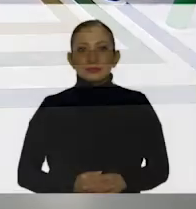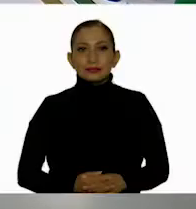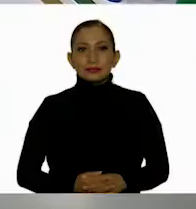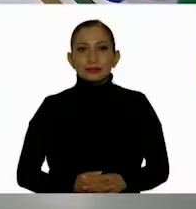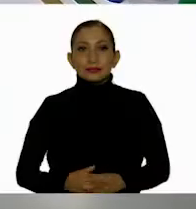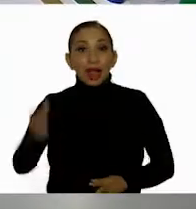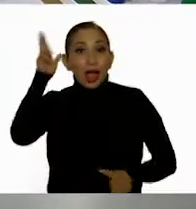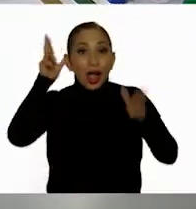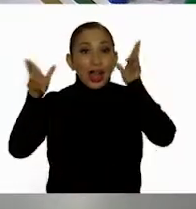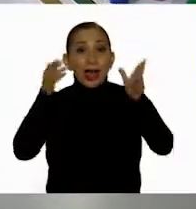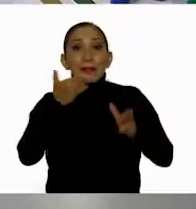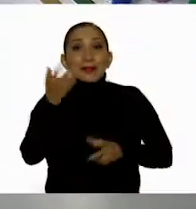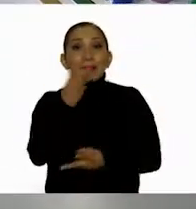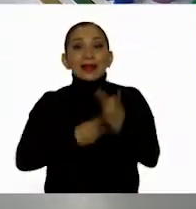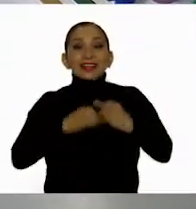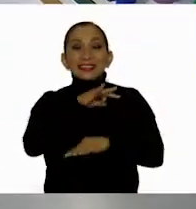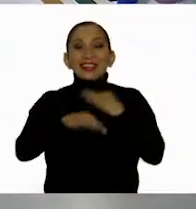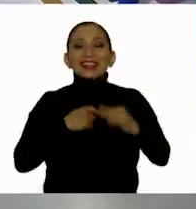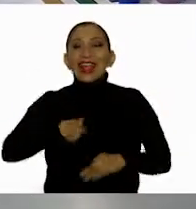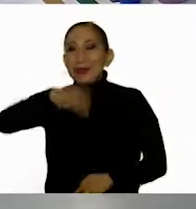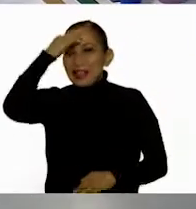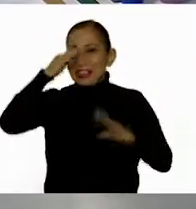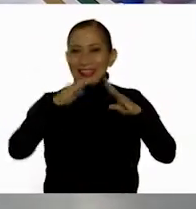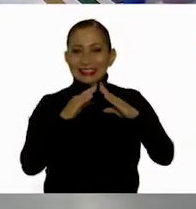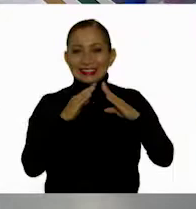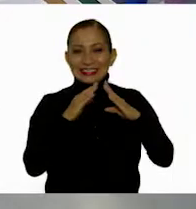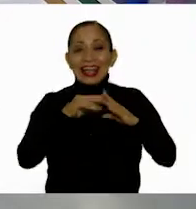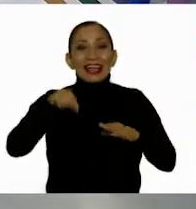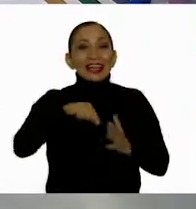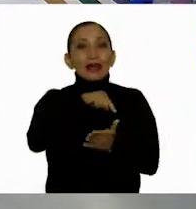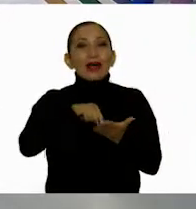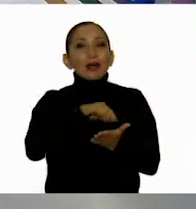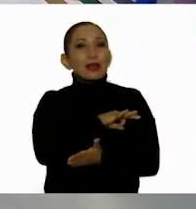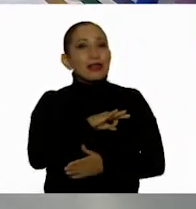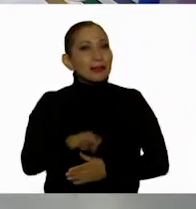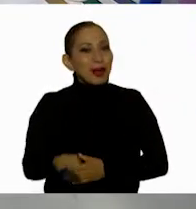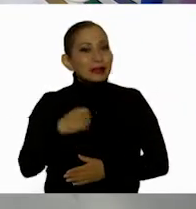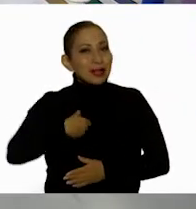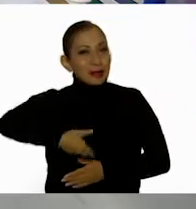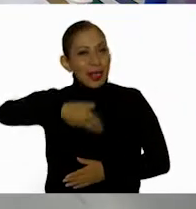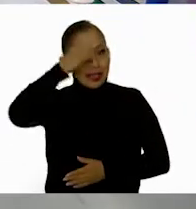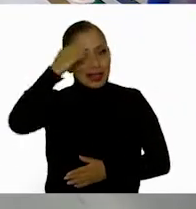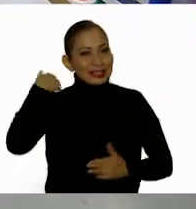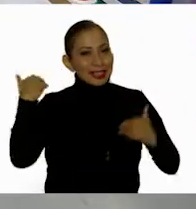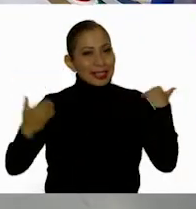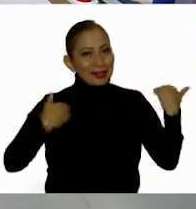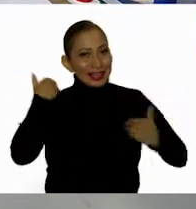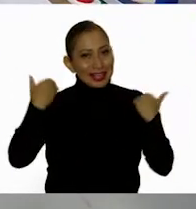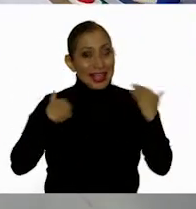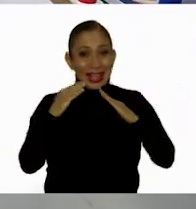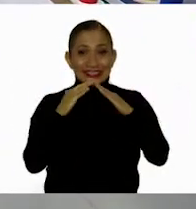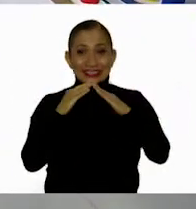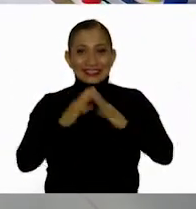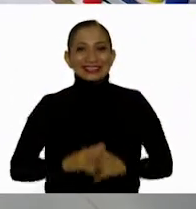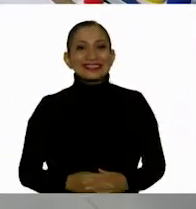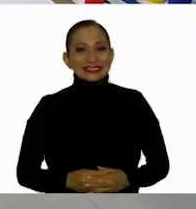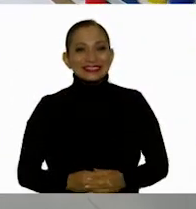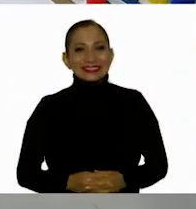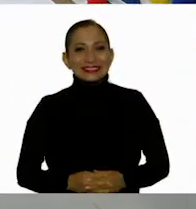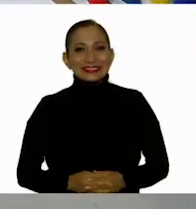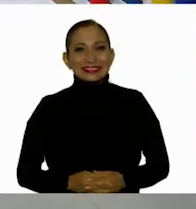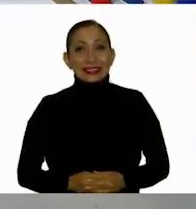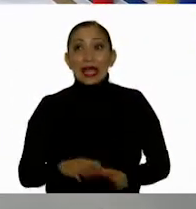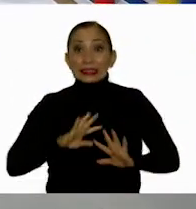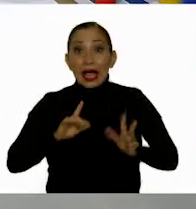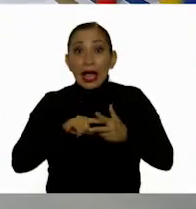Hola, hola, bienvenidas y bienvenidos a Aprende en Casa, un espacio en el que vamos a poder aprender y divertirnos desde nuestros hogares. Y